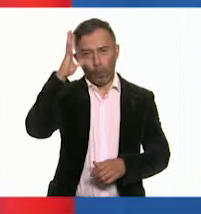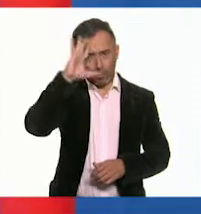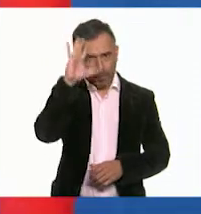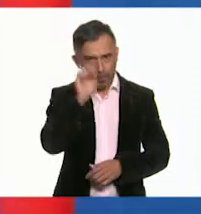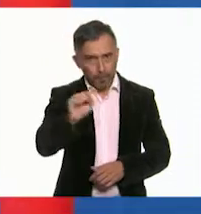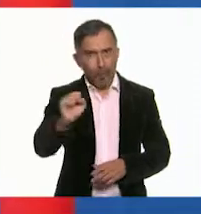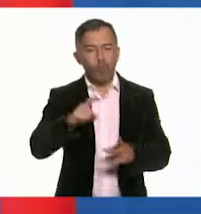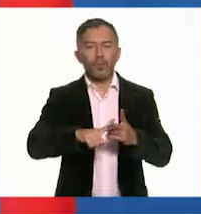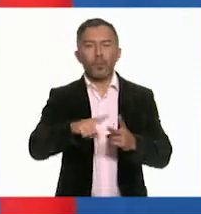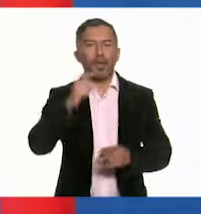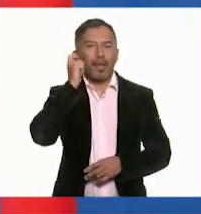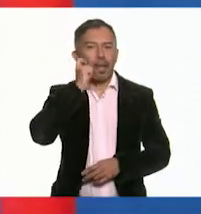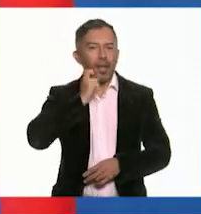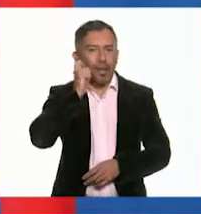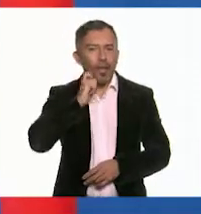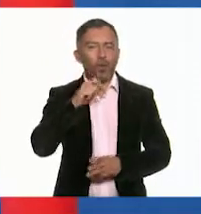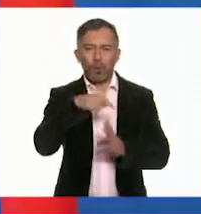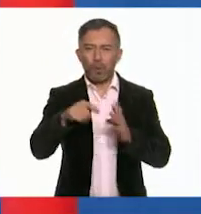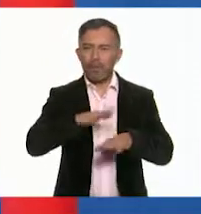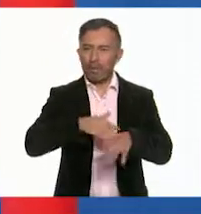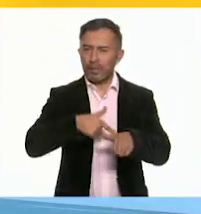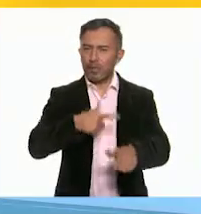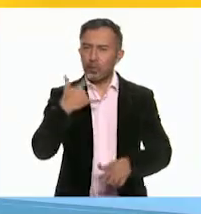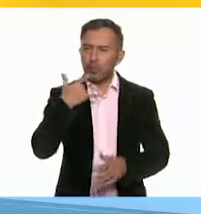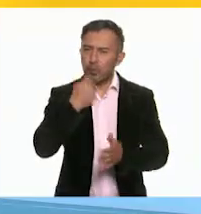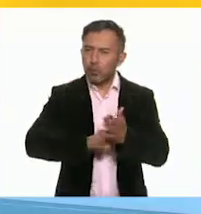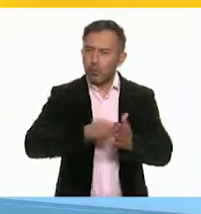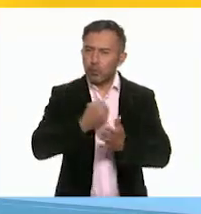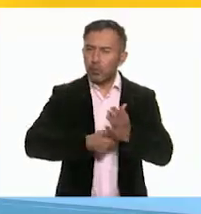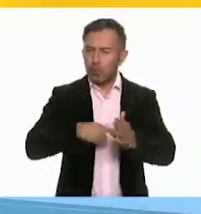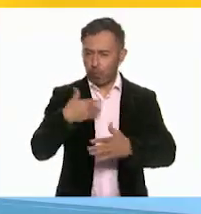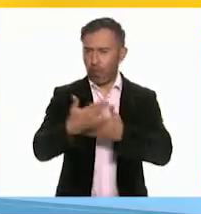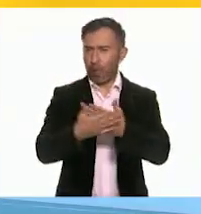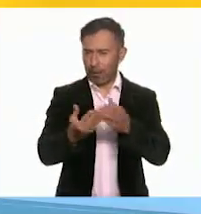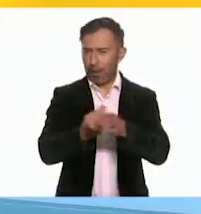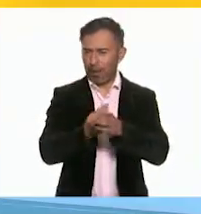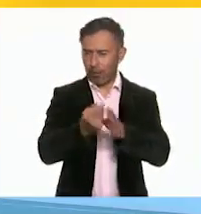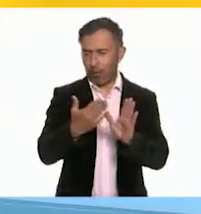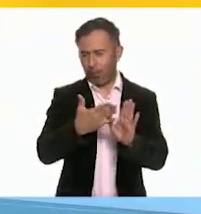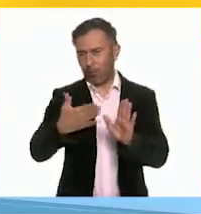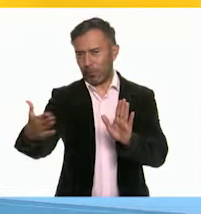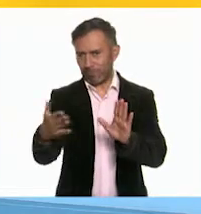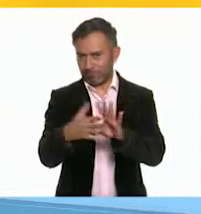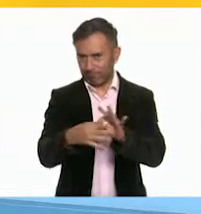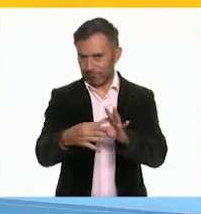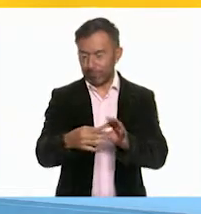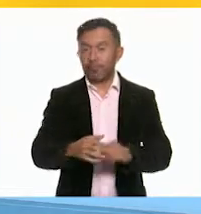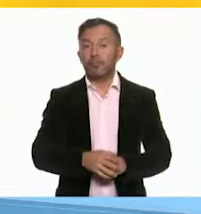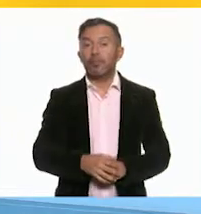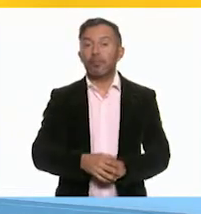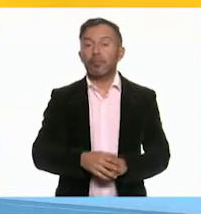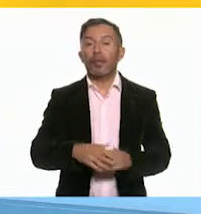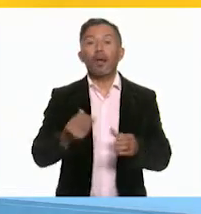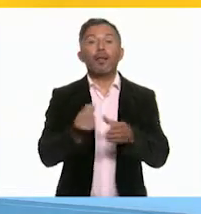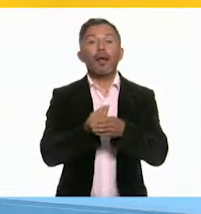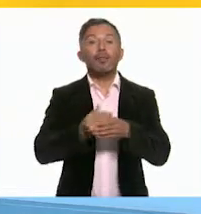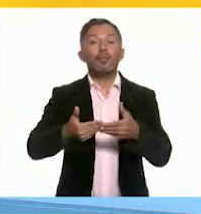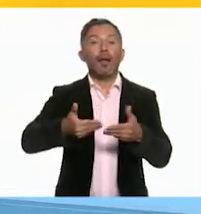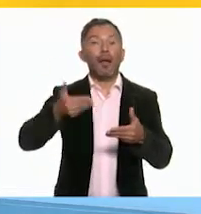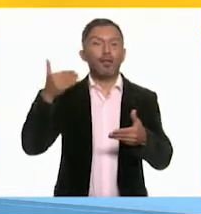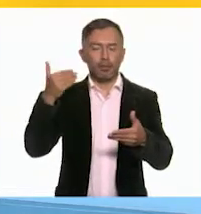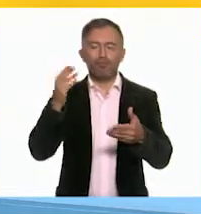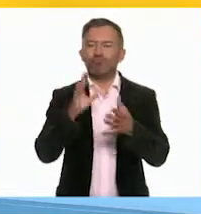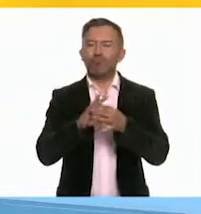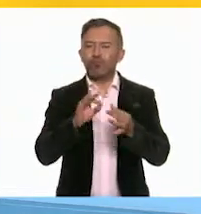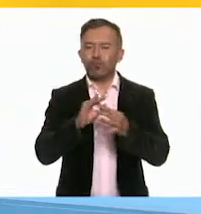pero esas etapas las estudiaremos en las siguientes clases. En las clases anteriores estudiamos las causas y las